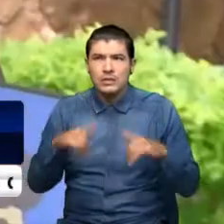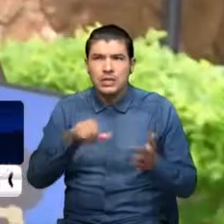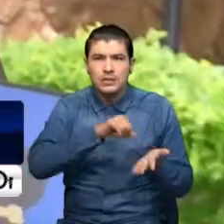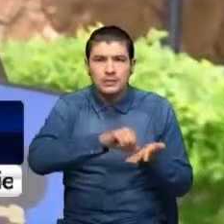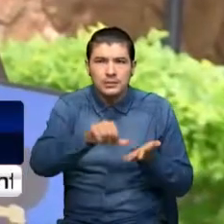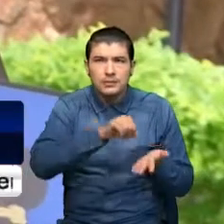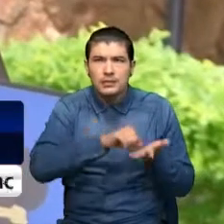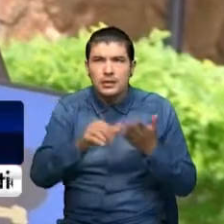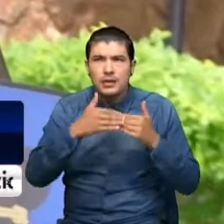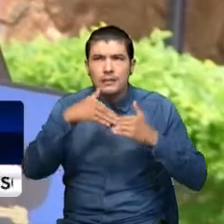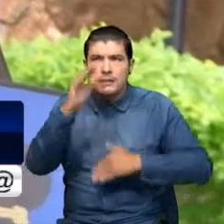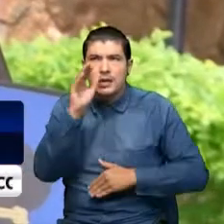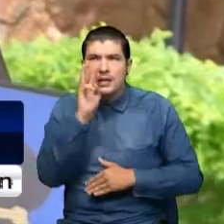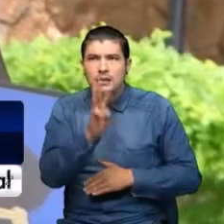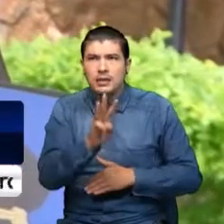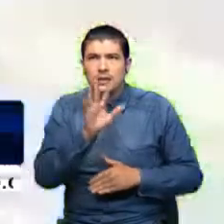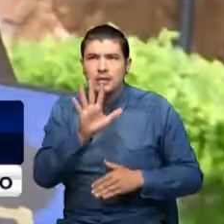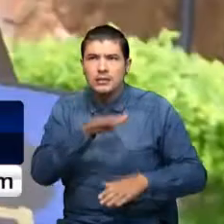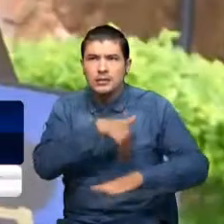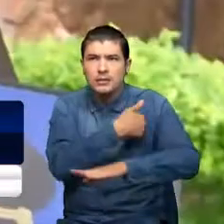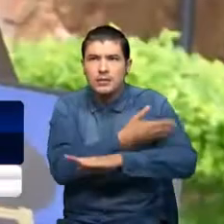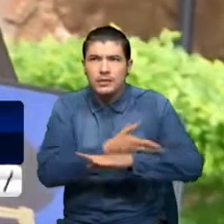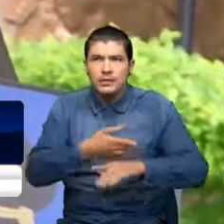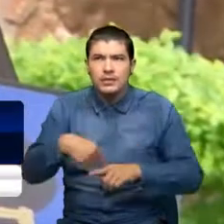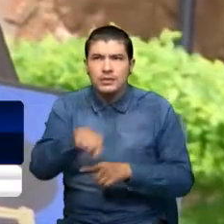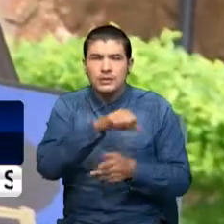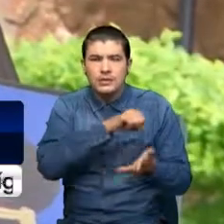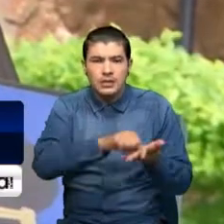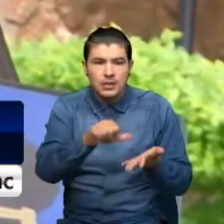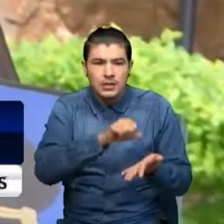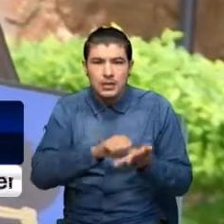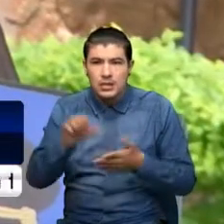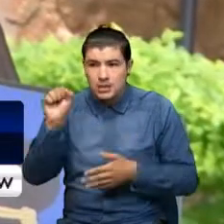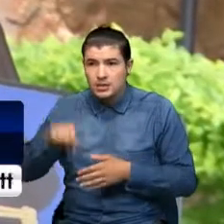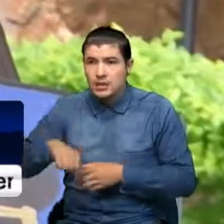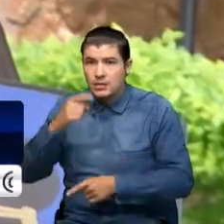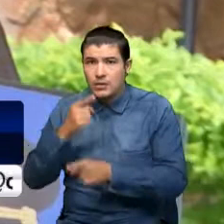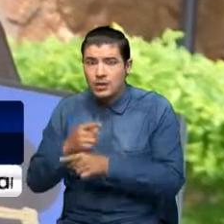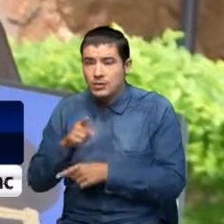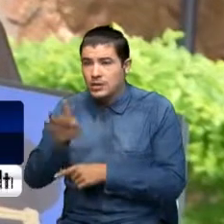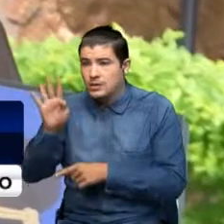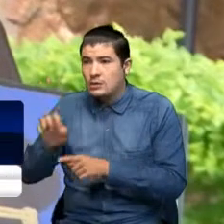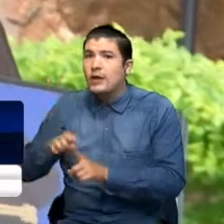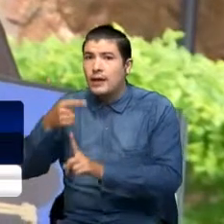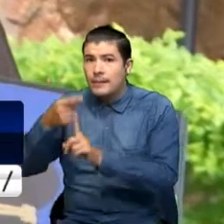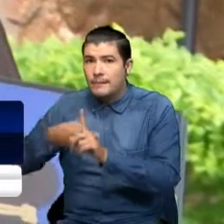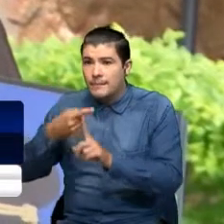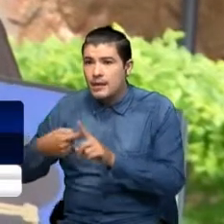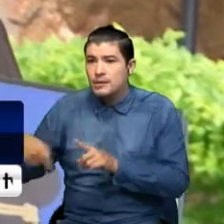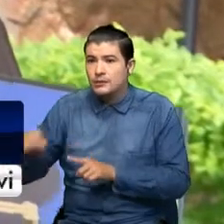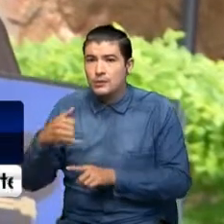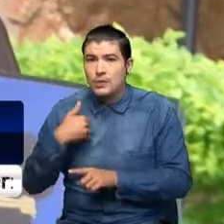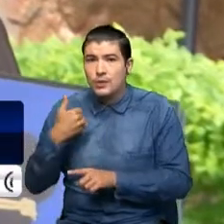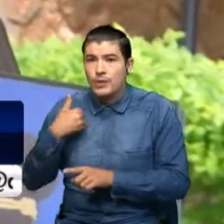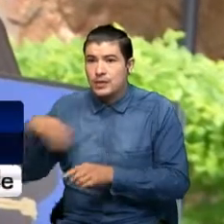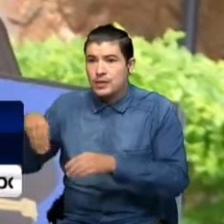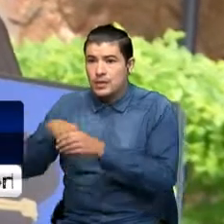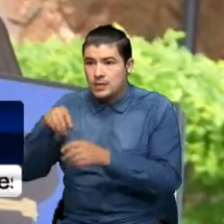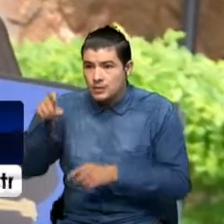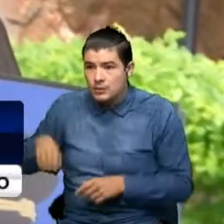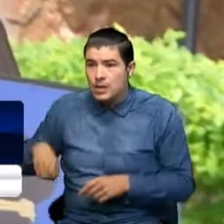35 millones de pesos en gastos en prácticamente 19 meses que ese muchacho llegaba y todo lo que invertimos